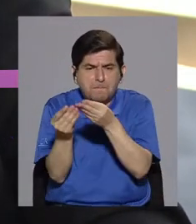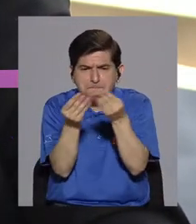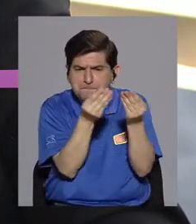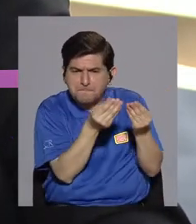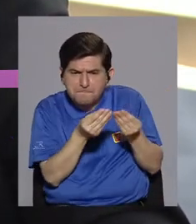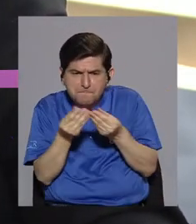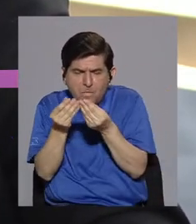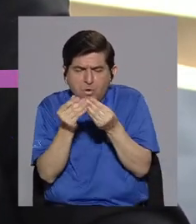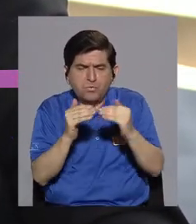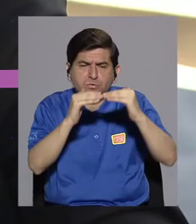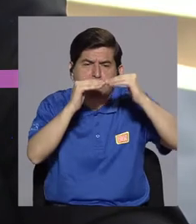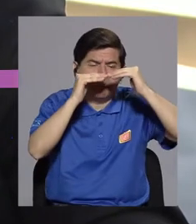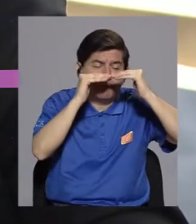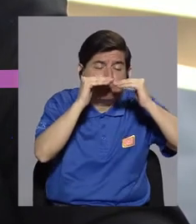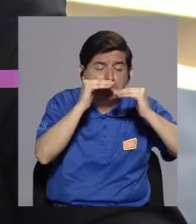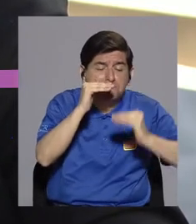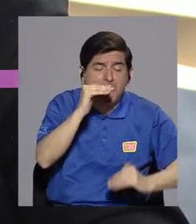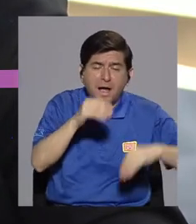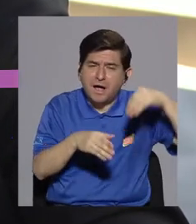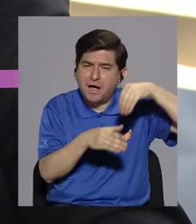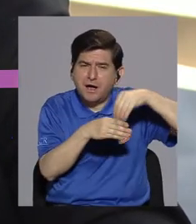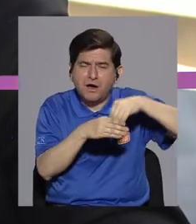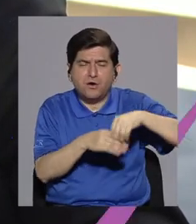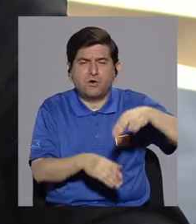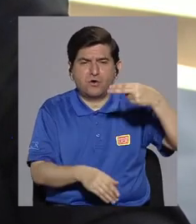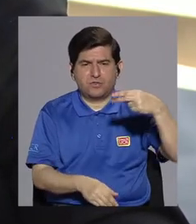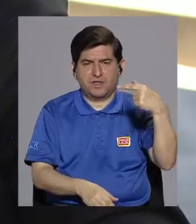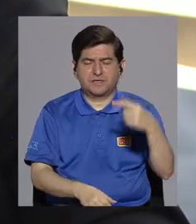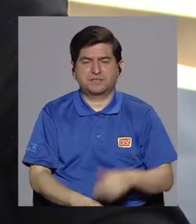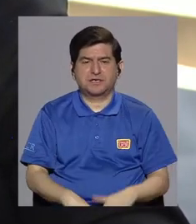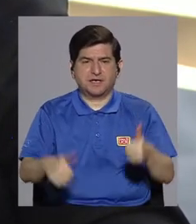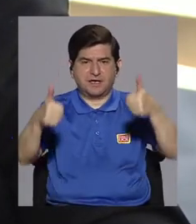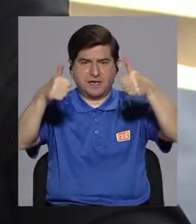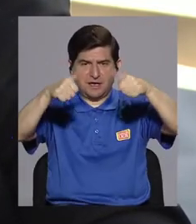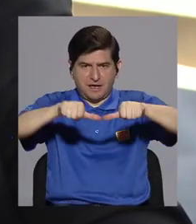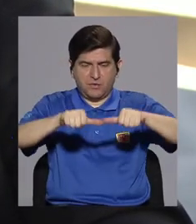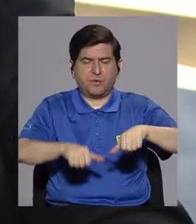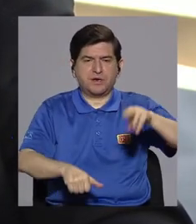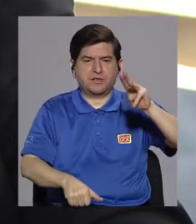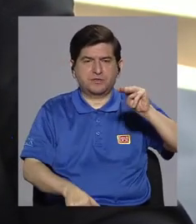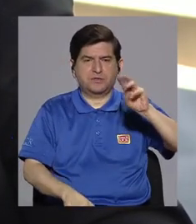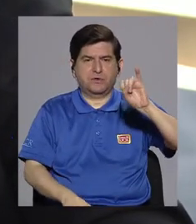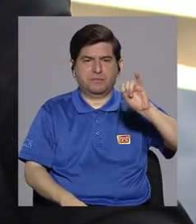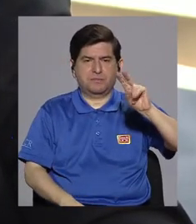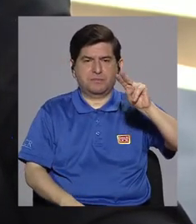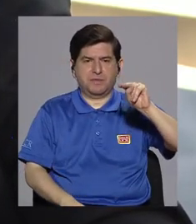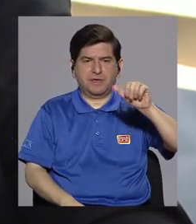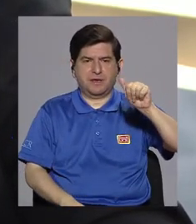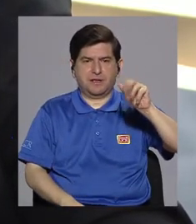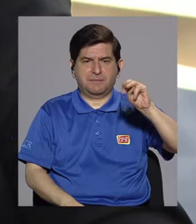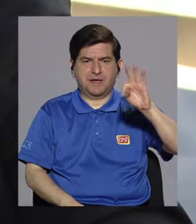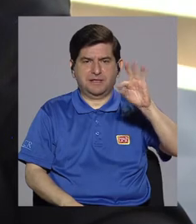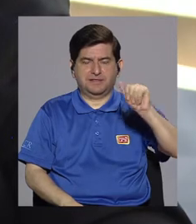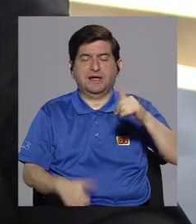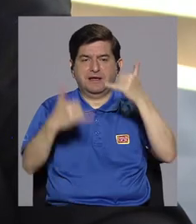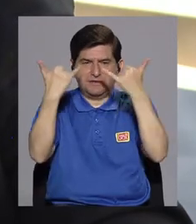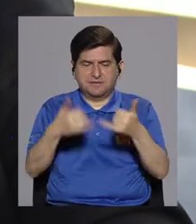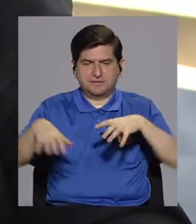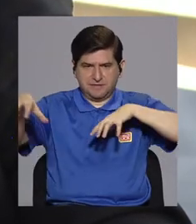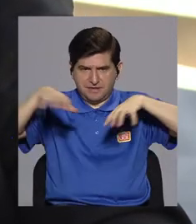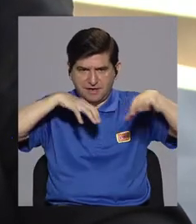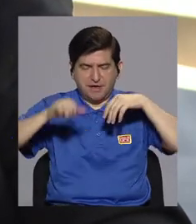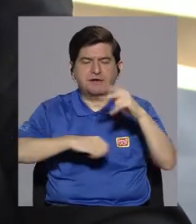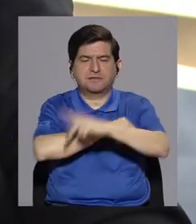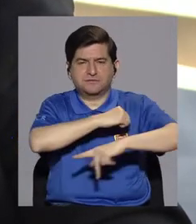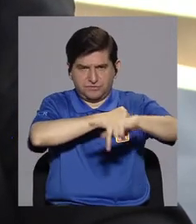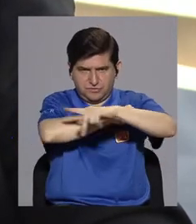productos bajos, en su contenido bajo en mercurio. A raíz del convenio de Minamata, ya se están tomando medidas a nivel